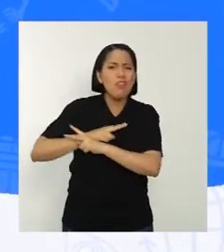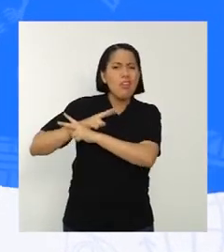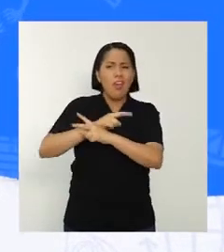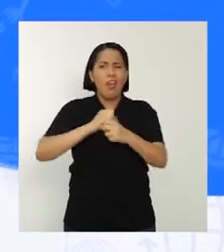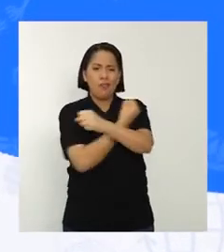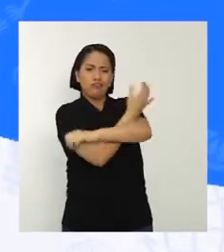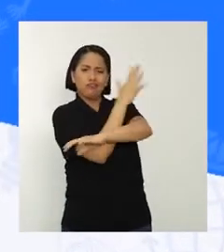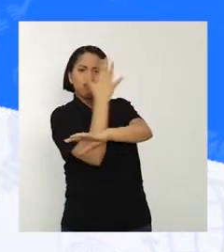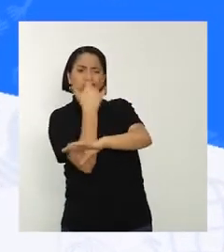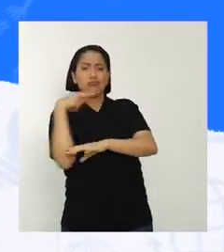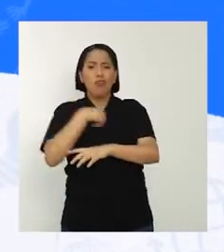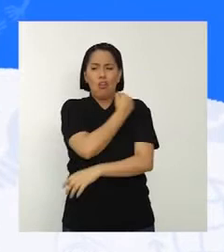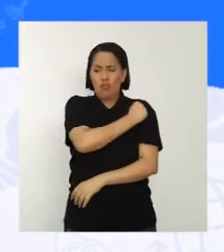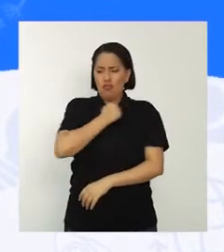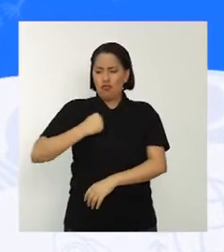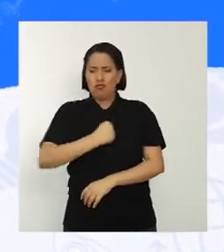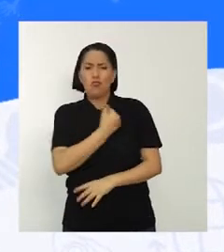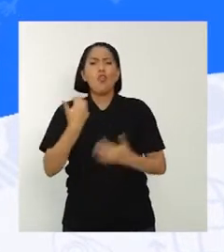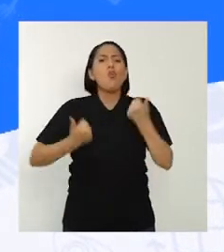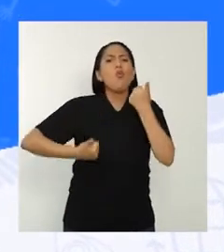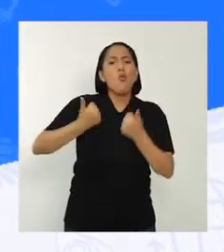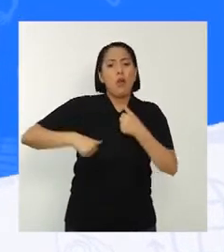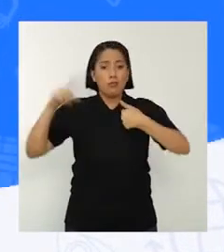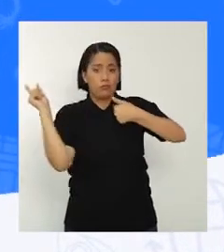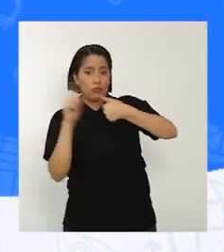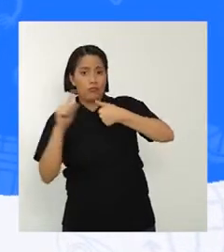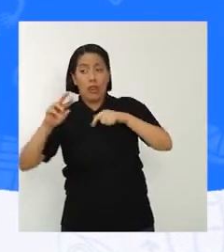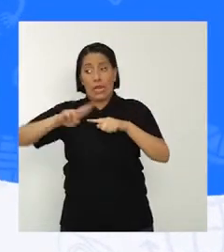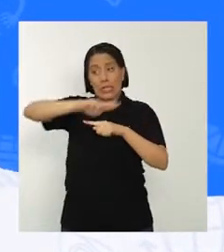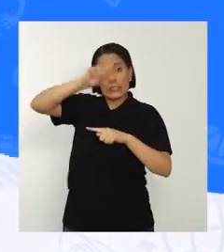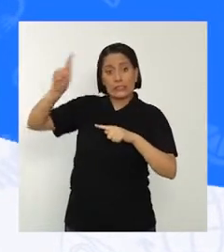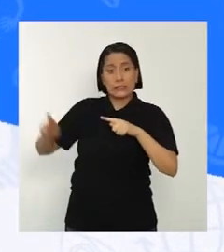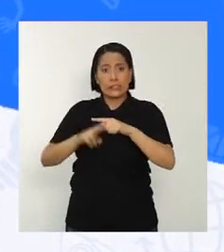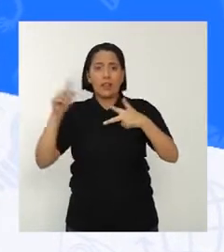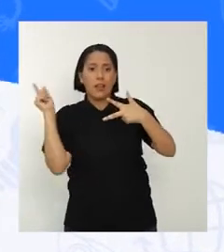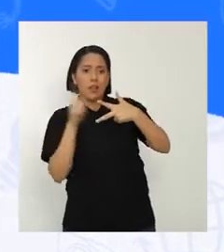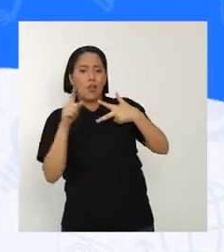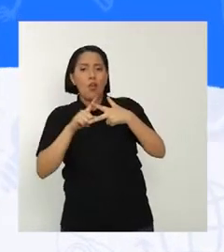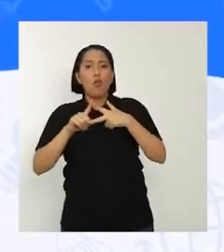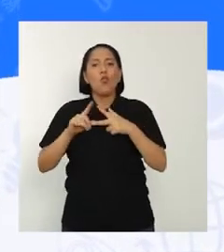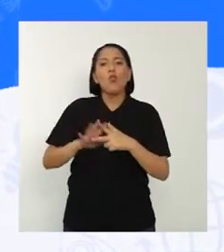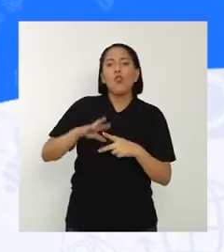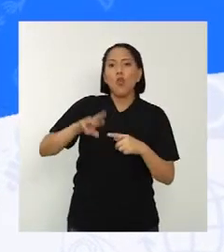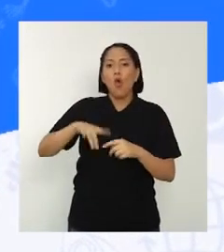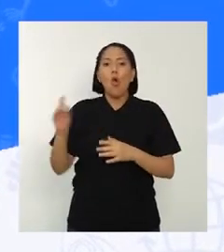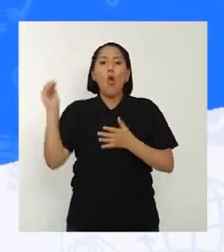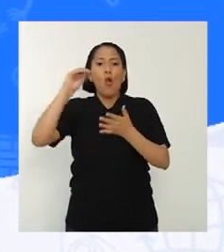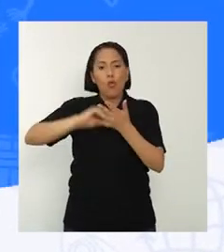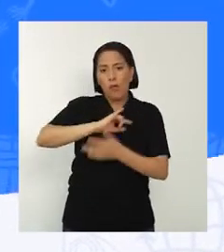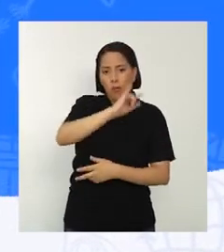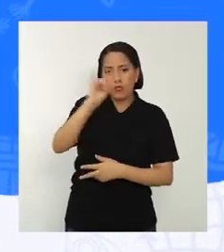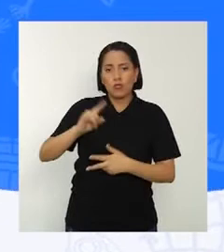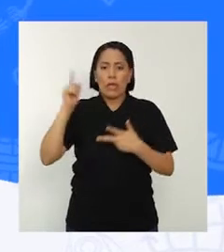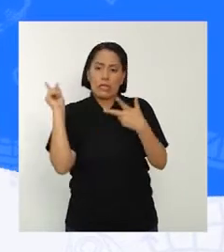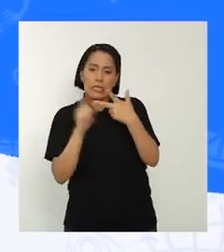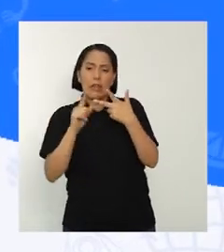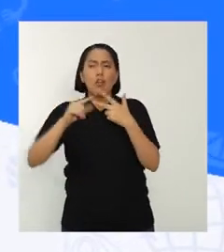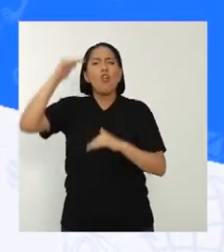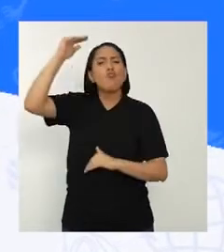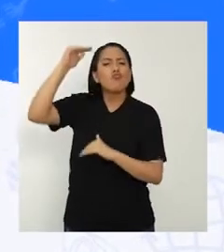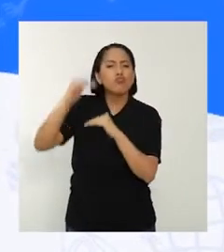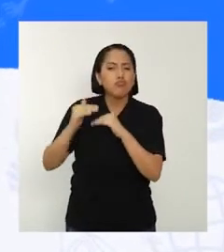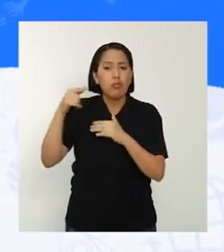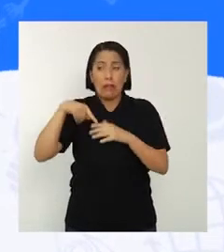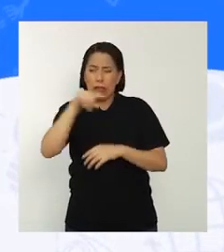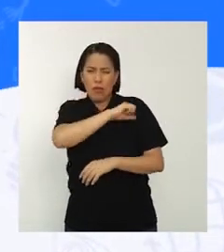ambiente. Cuando activa su superpoder se divide en 3: reciclar, reutilizar y reducir.